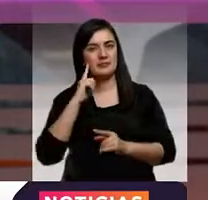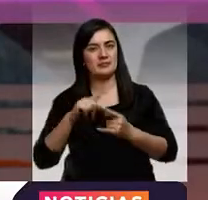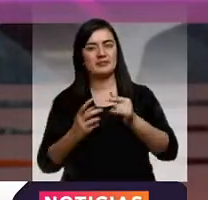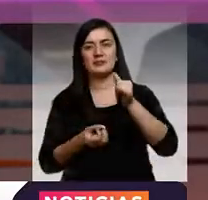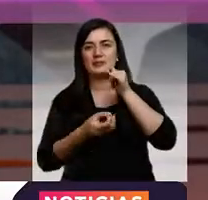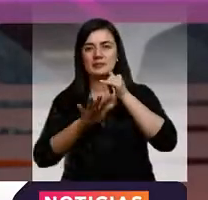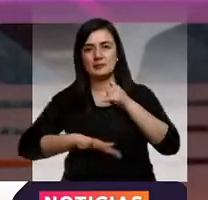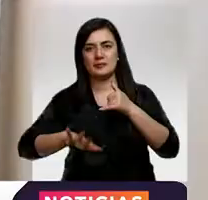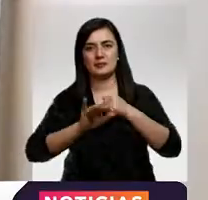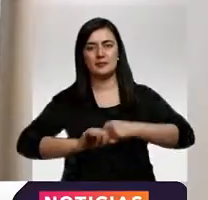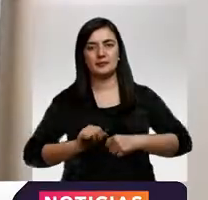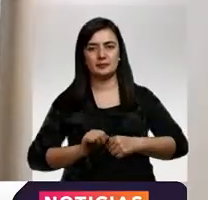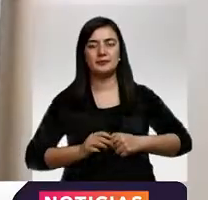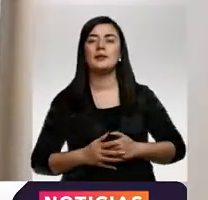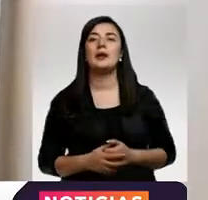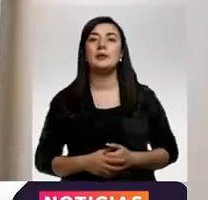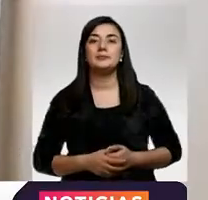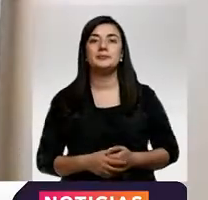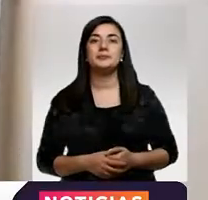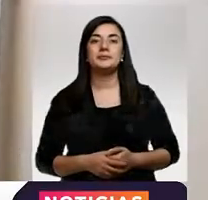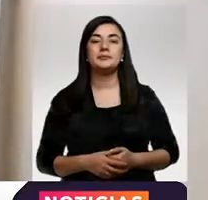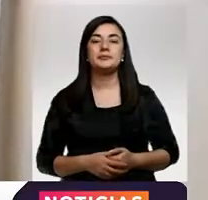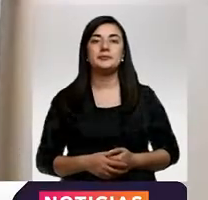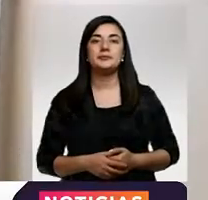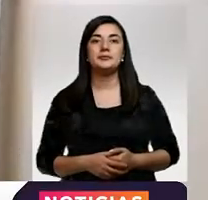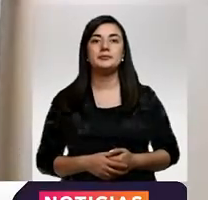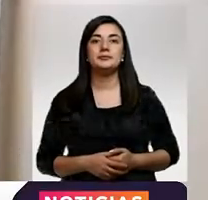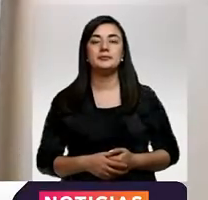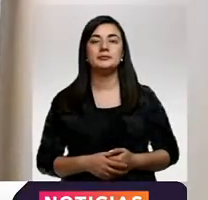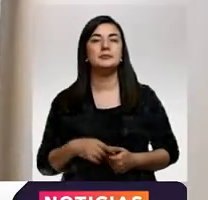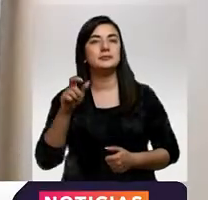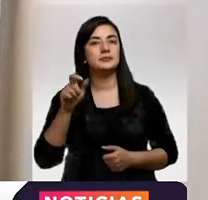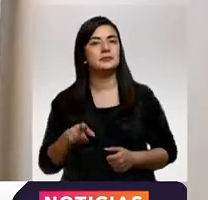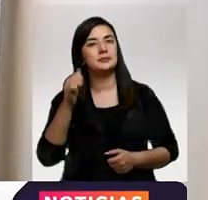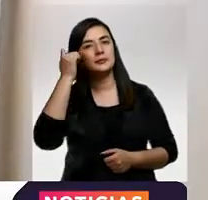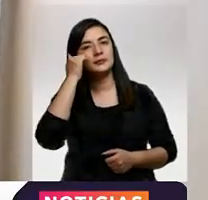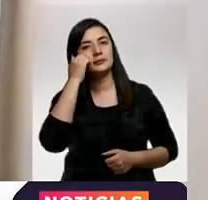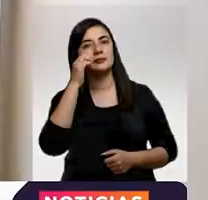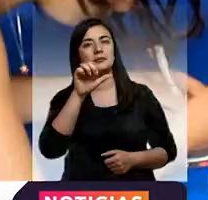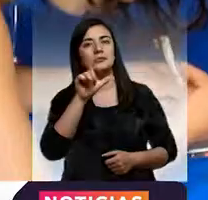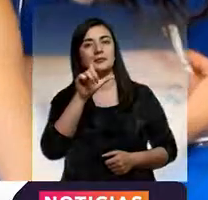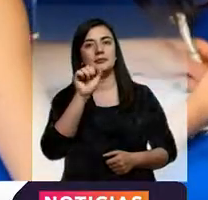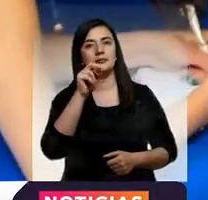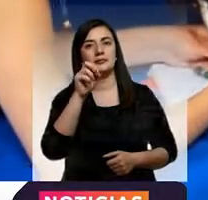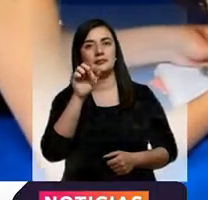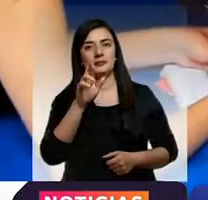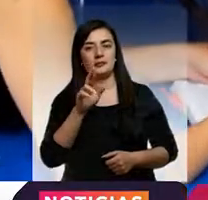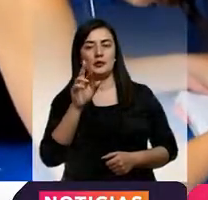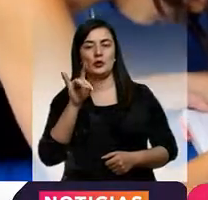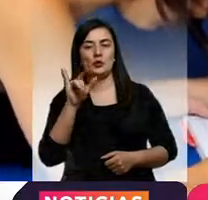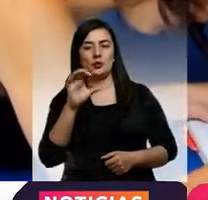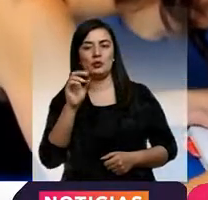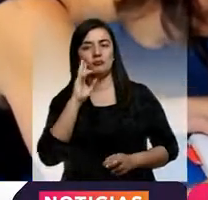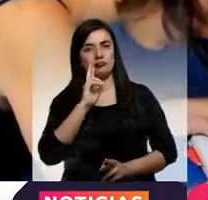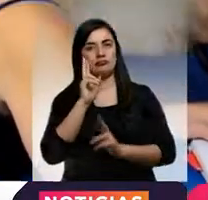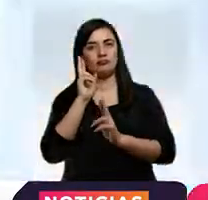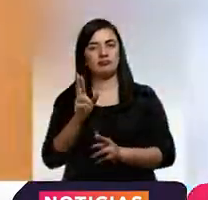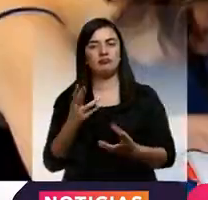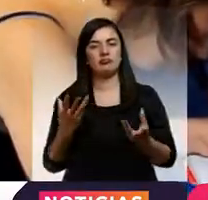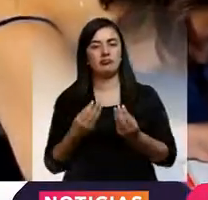Bogotá. ¿De los pensamientos? Se trata del profesor Alexander Rubio Álvarez, quien fue reconocido por el